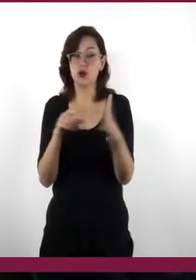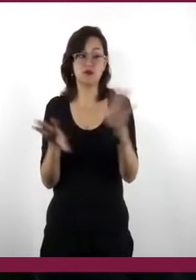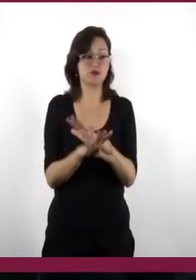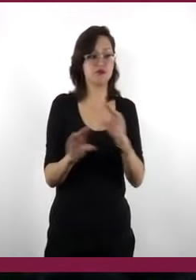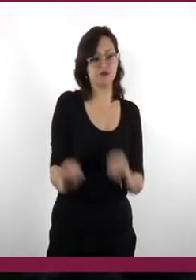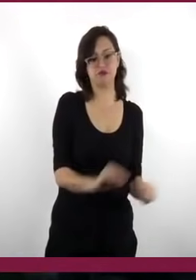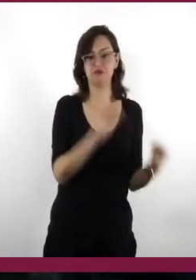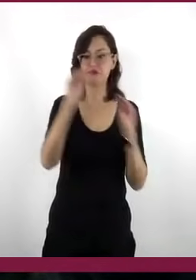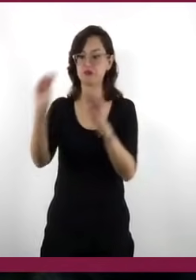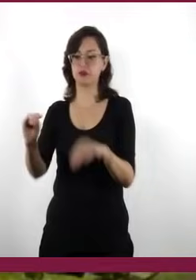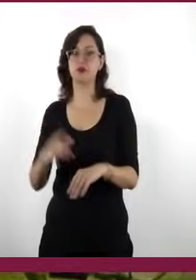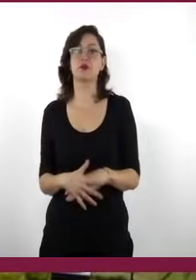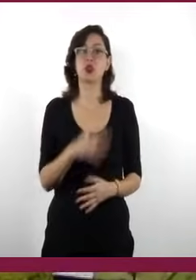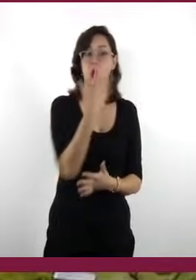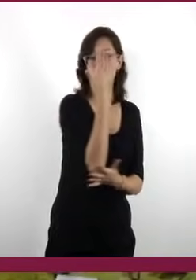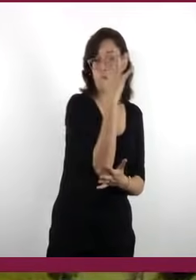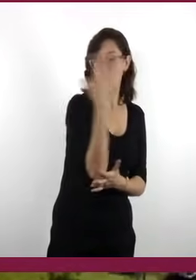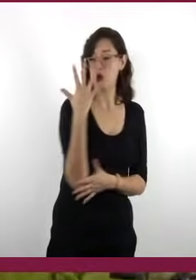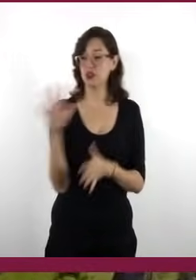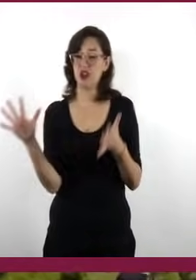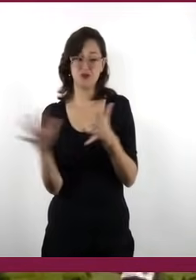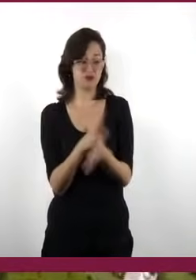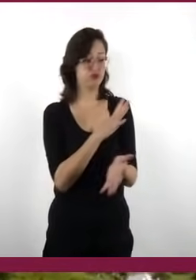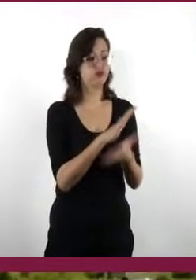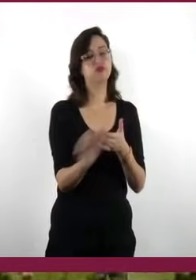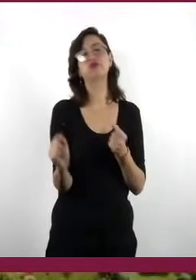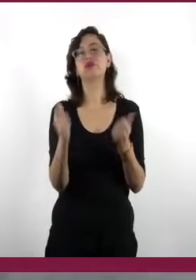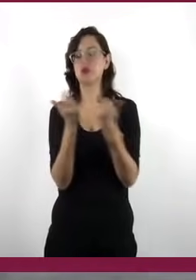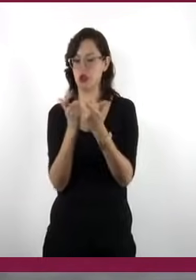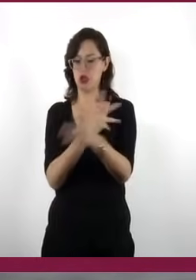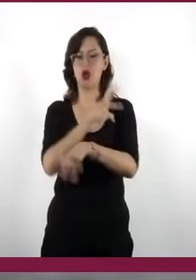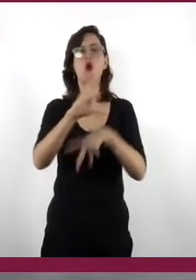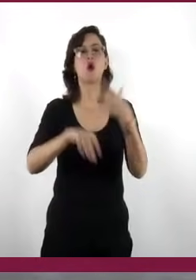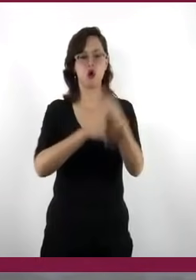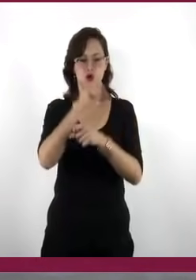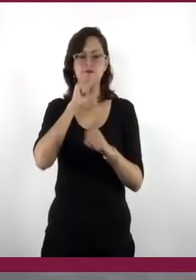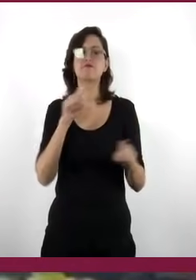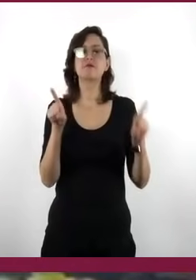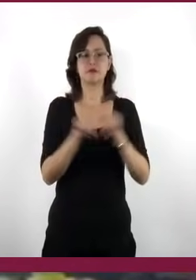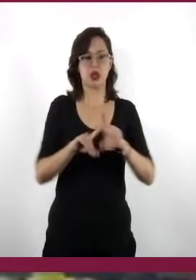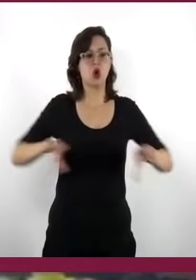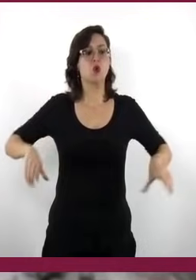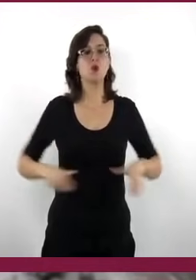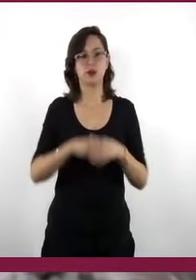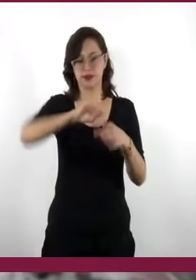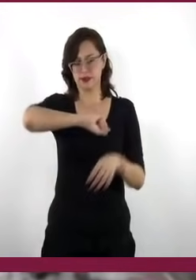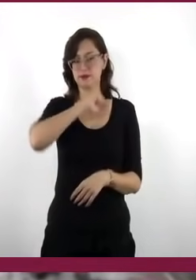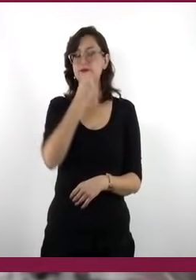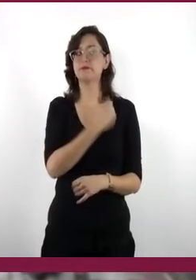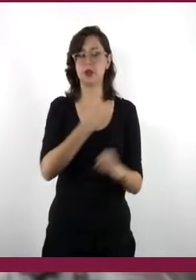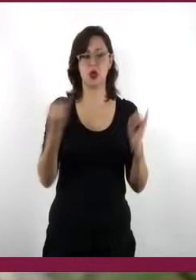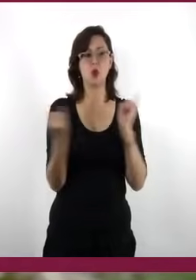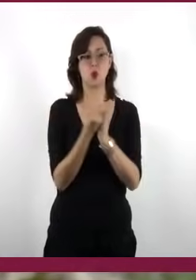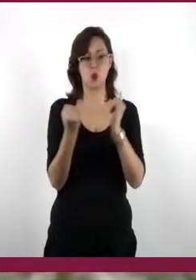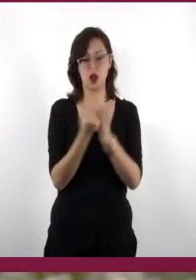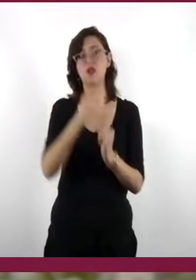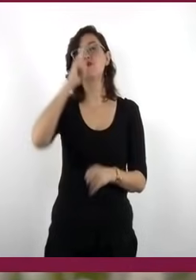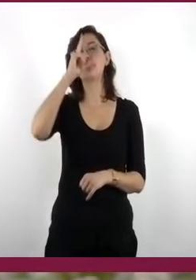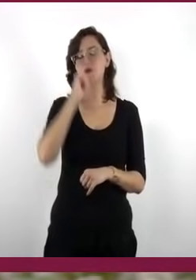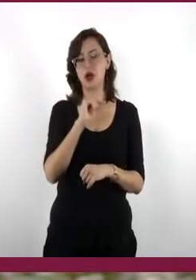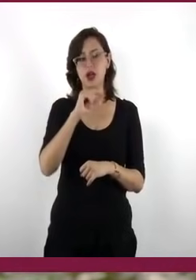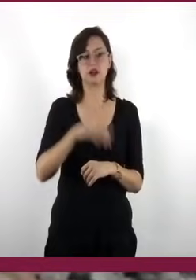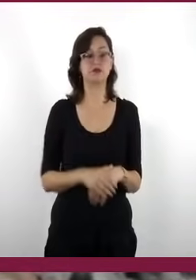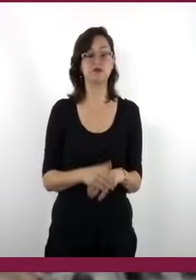Destruir las zonas boscosas también afecta el desarrollo económico y la salud de las comunidades. Sin vegetación,